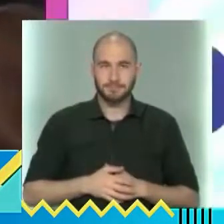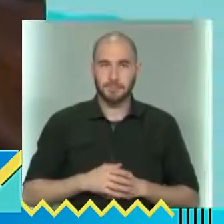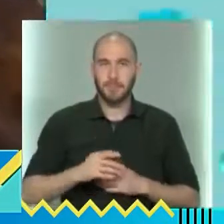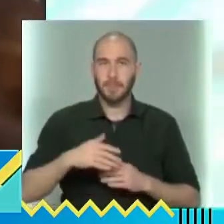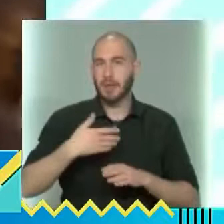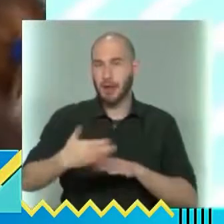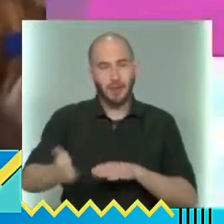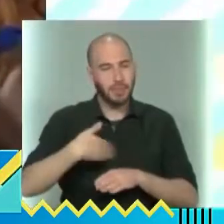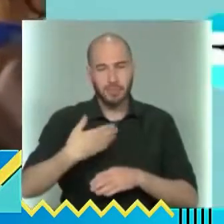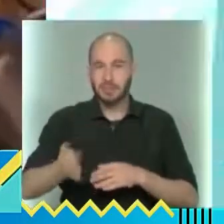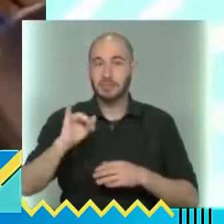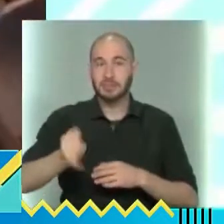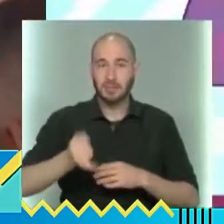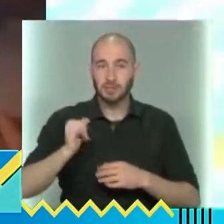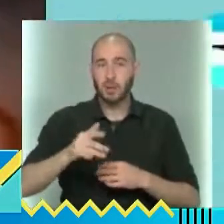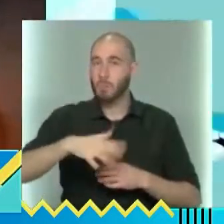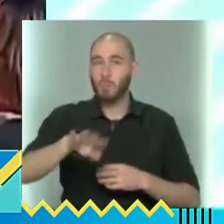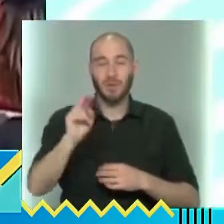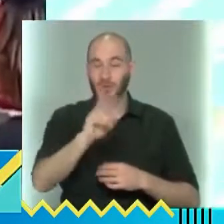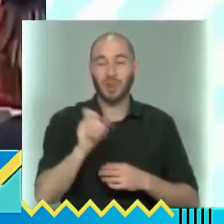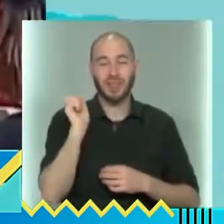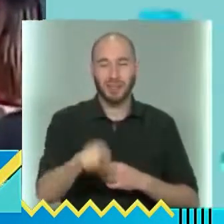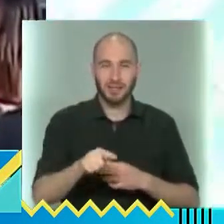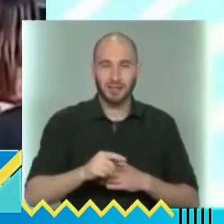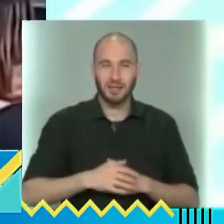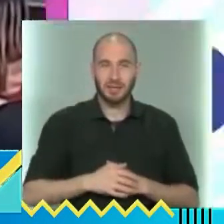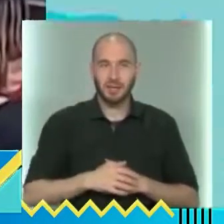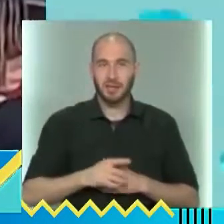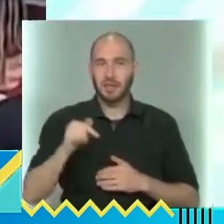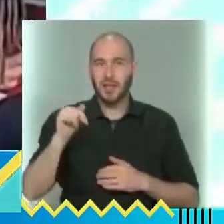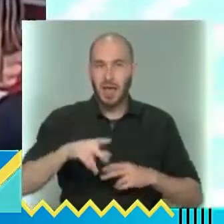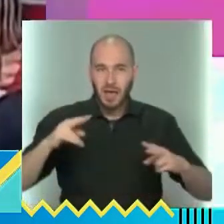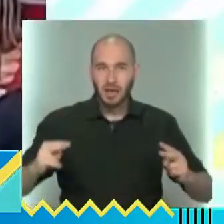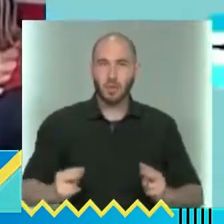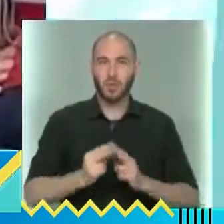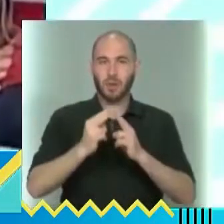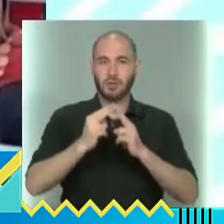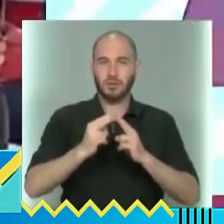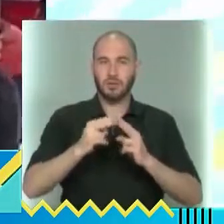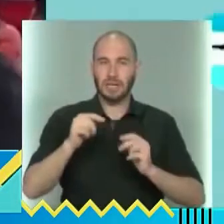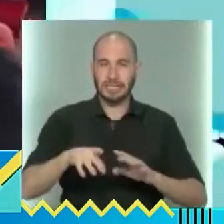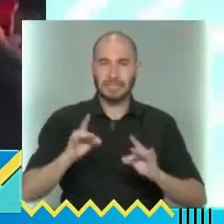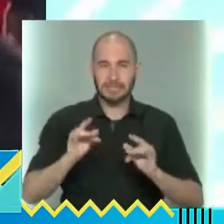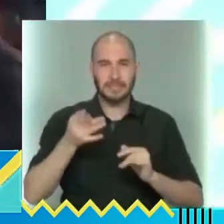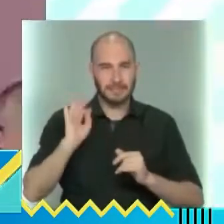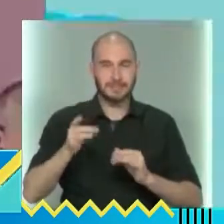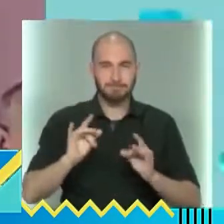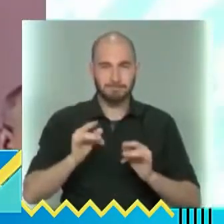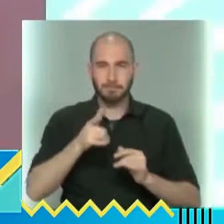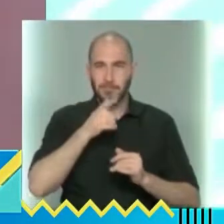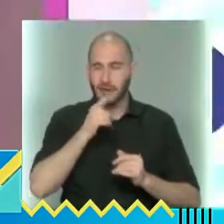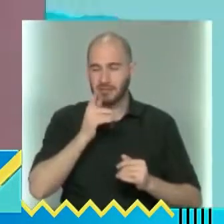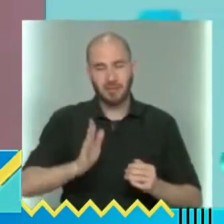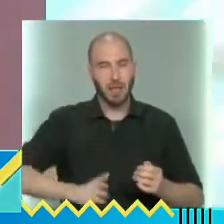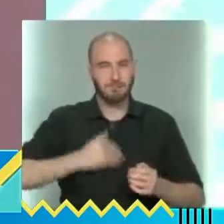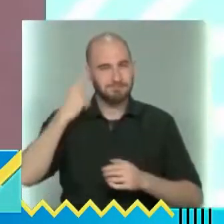o más temprano, tiene que llegar del pueblo venezolano, de algún día que haya un punto de encuentro, que es difícil, lo sé, parece hasta romántico lo que